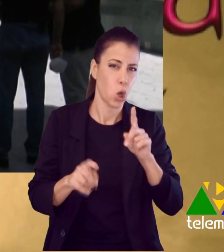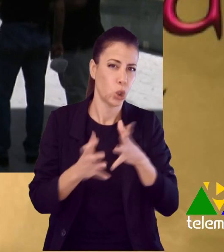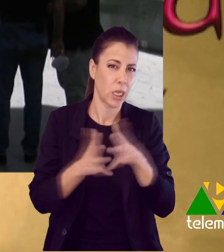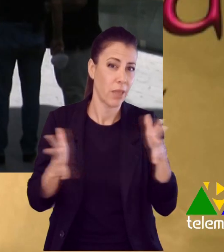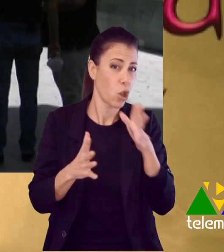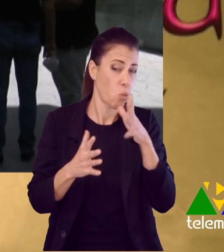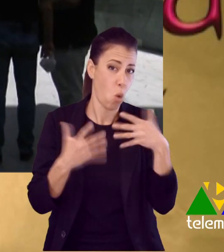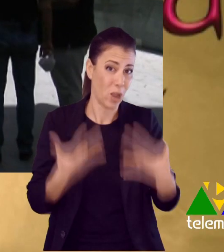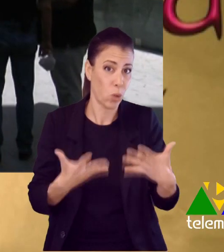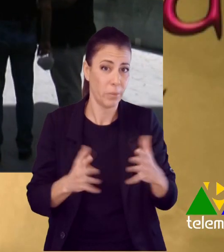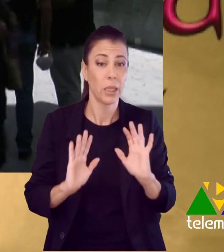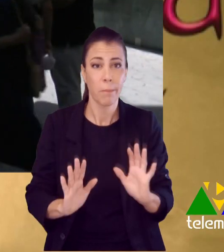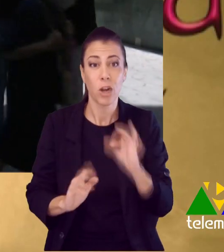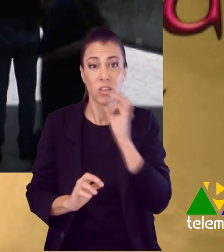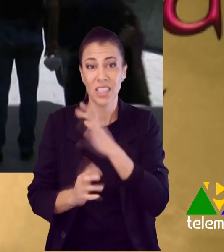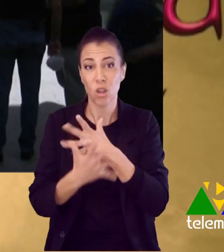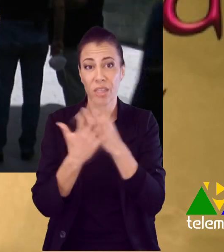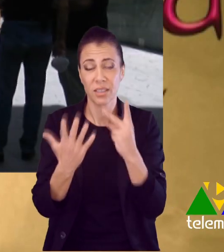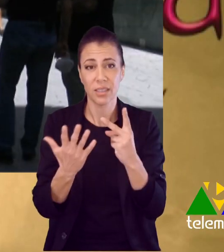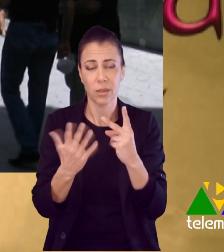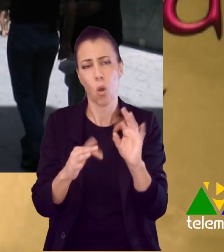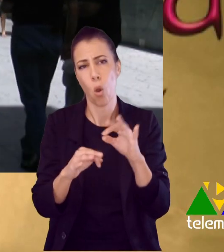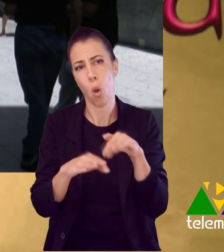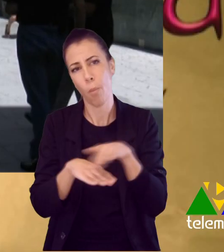es en la actualidad, sino que en el siglo XVI,